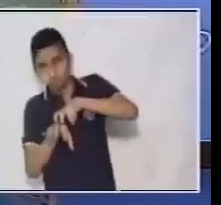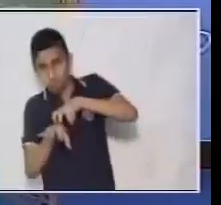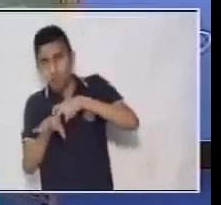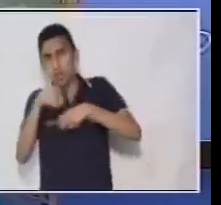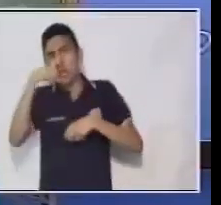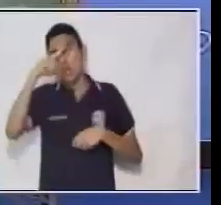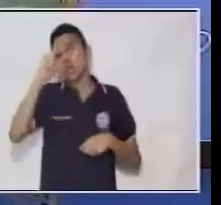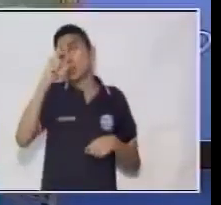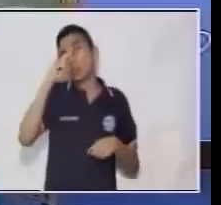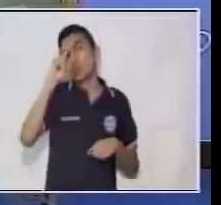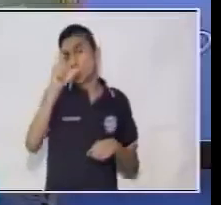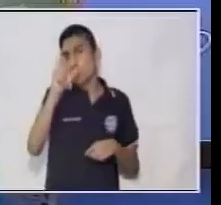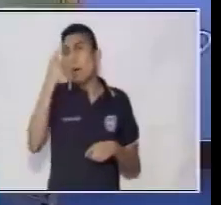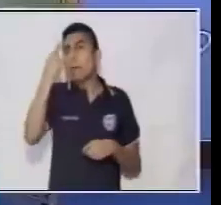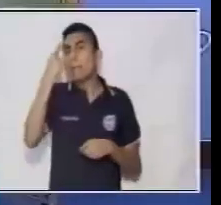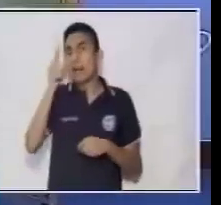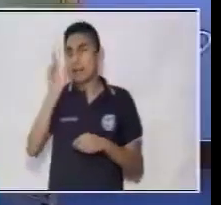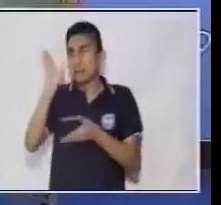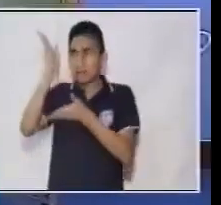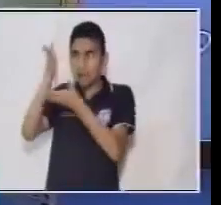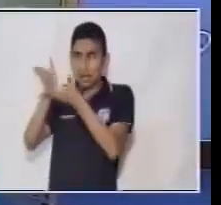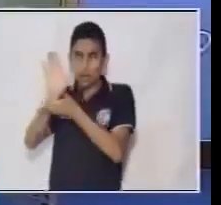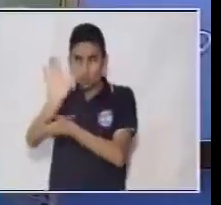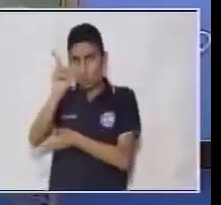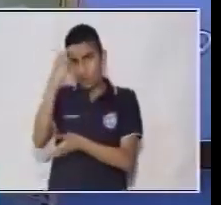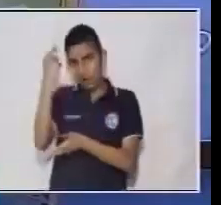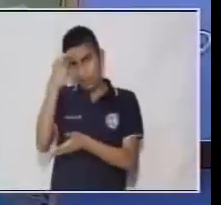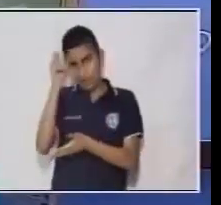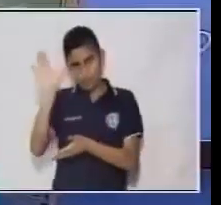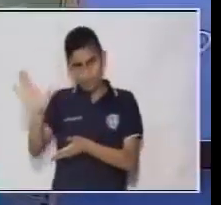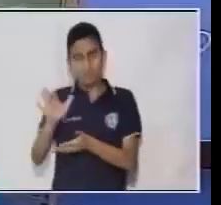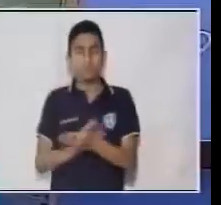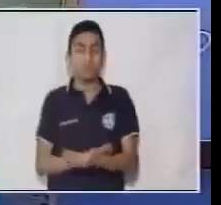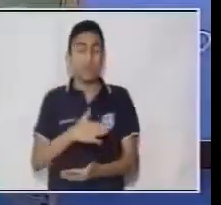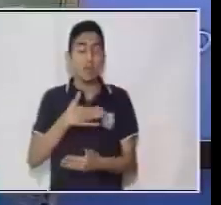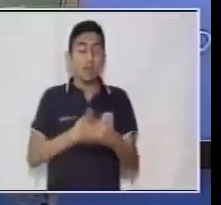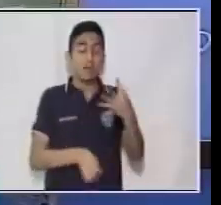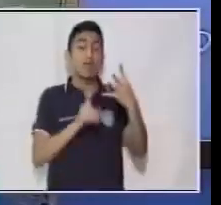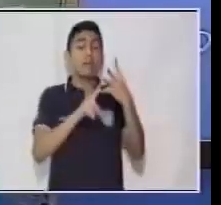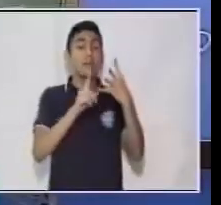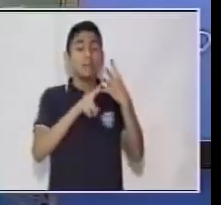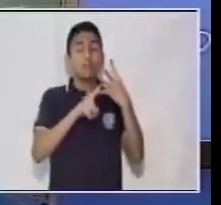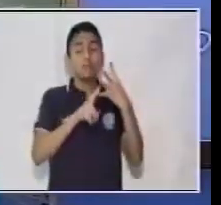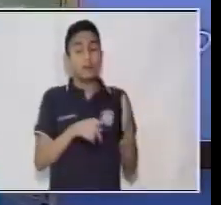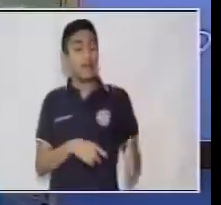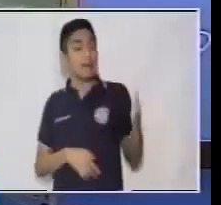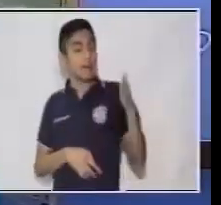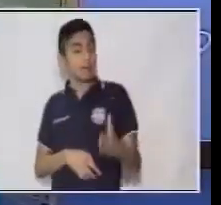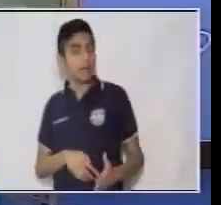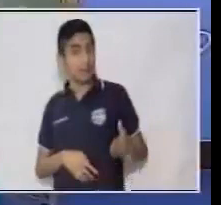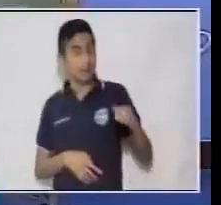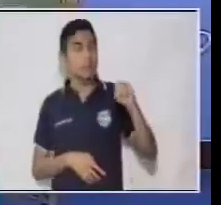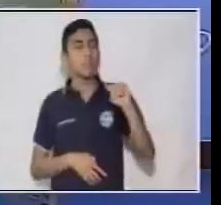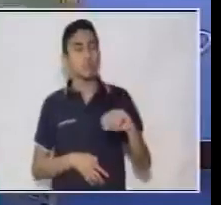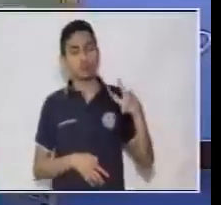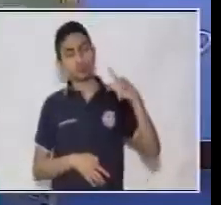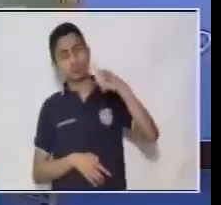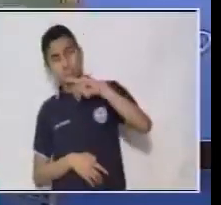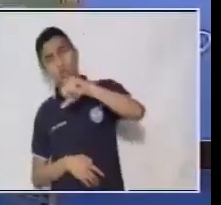tuk-tuk para llegar a su trabajo. En el tren puedo viajar a otra